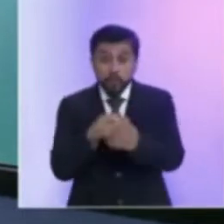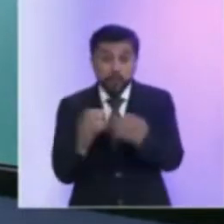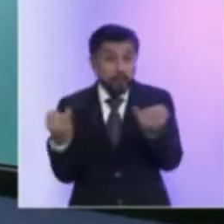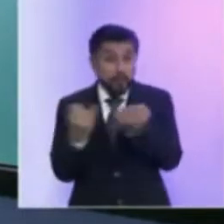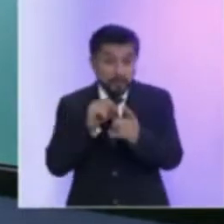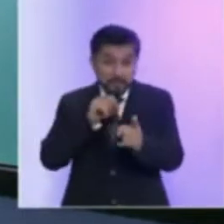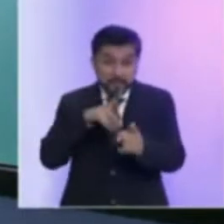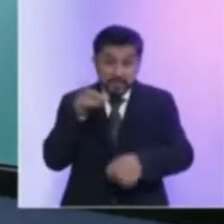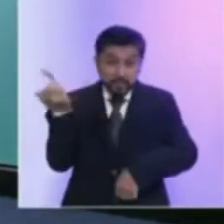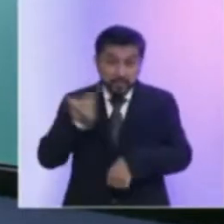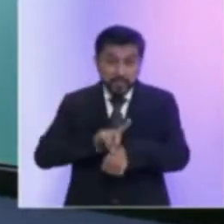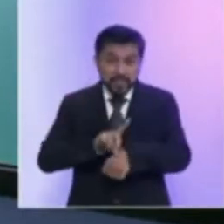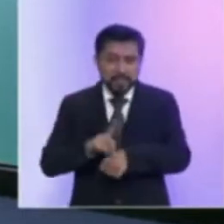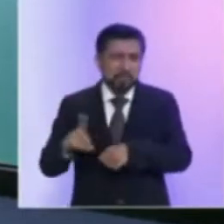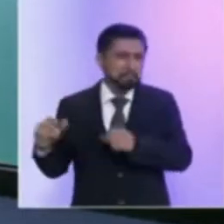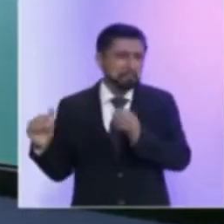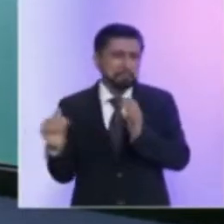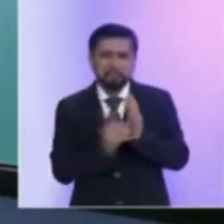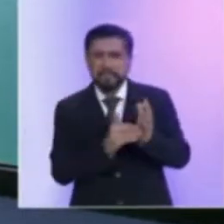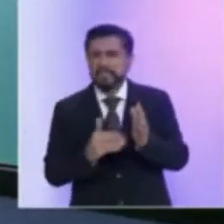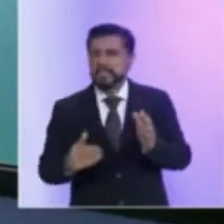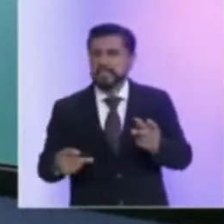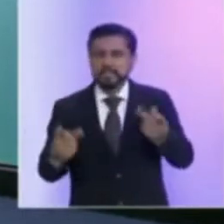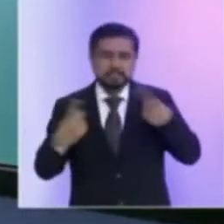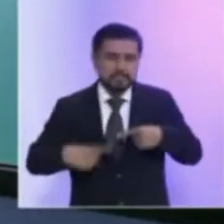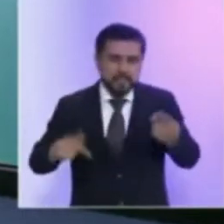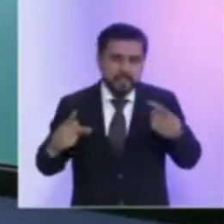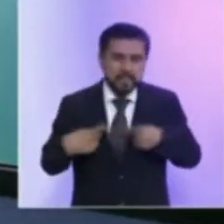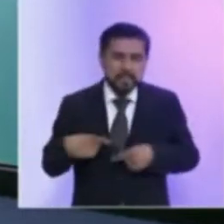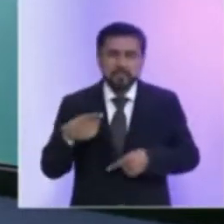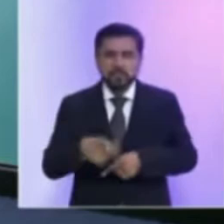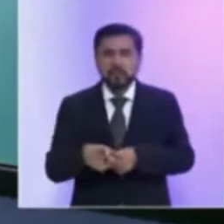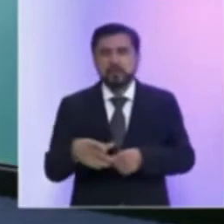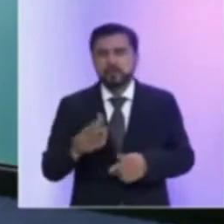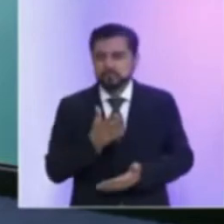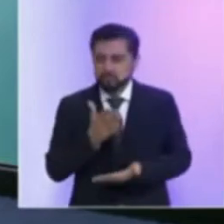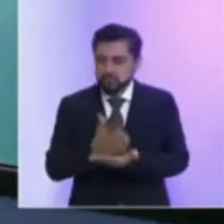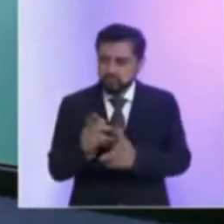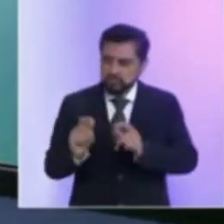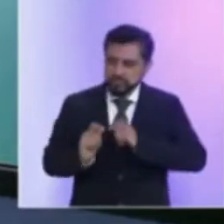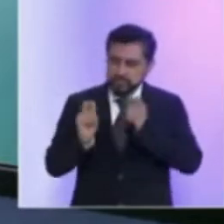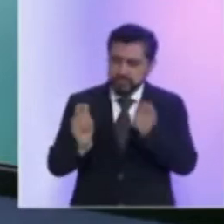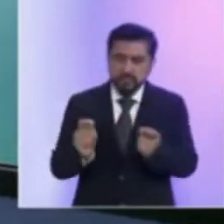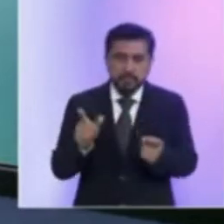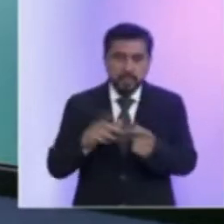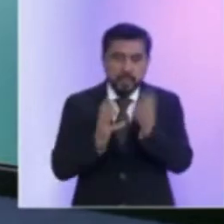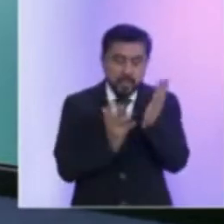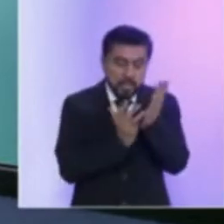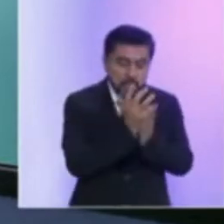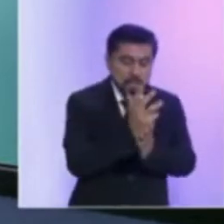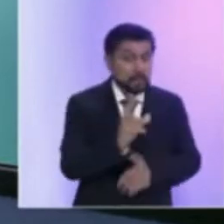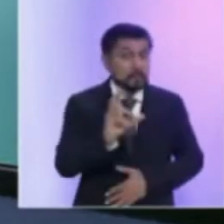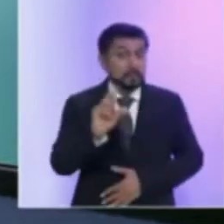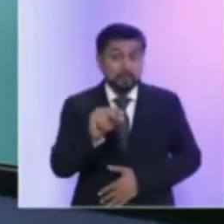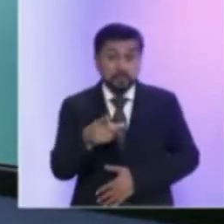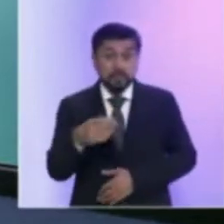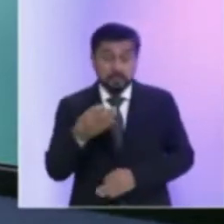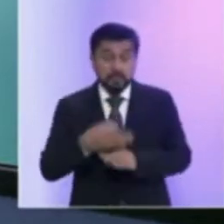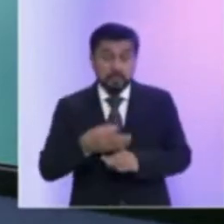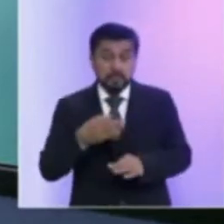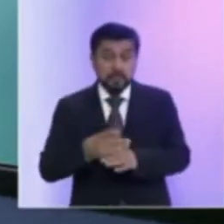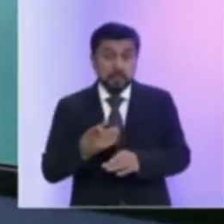Son miles y miles de personas. Estas cantidades nos demuestran que no es exagerado entonces todo el tiempo